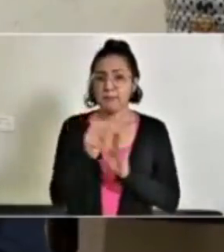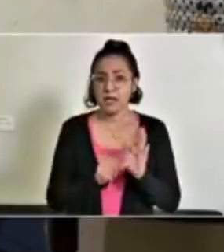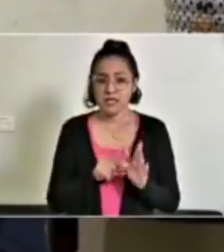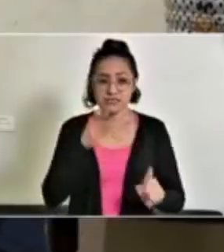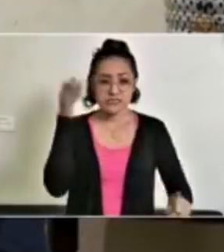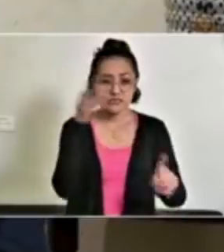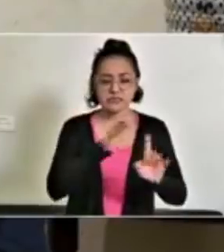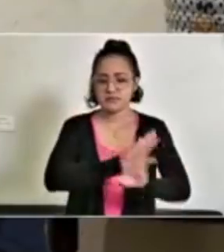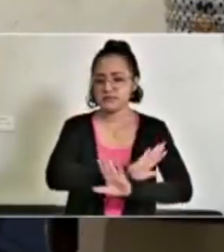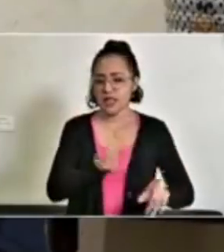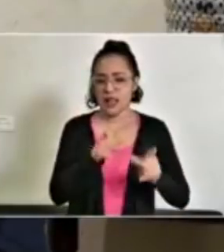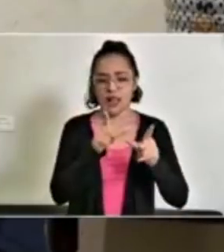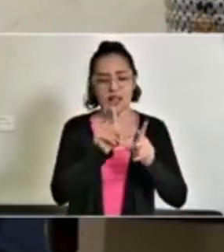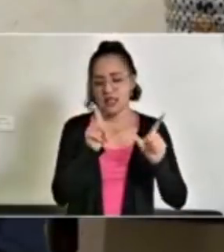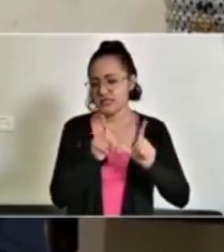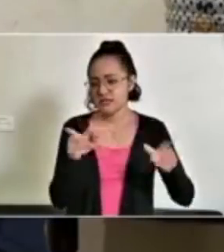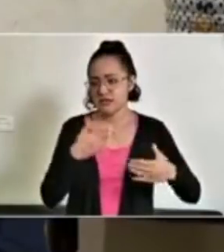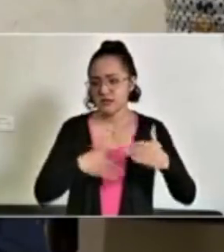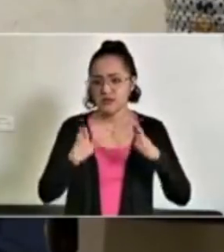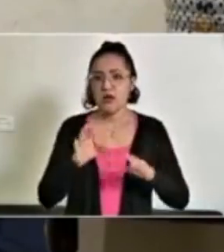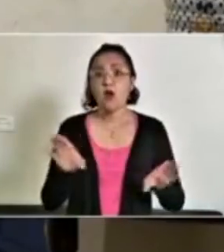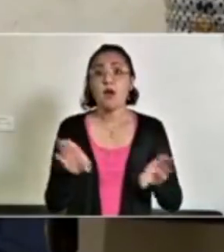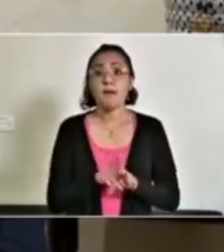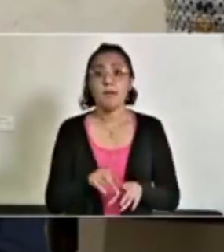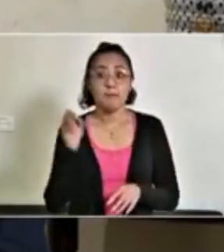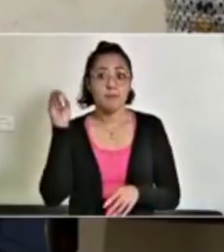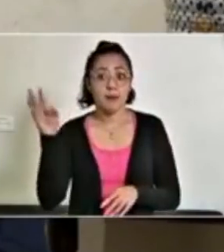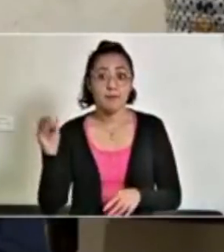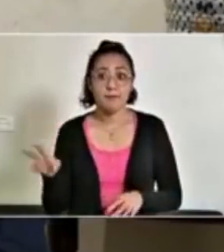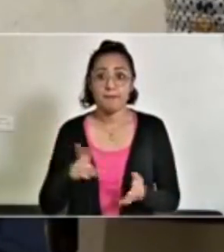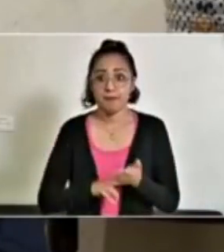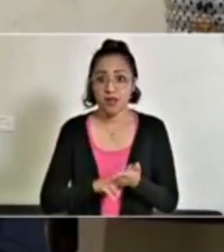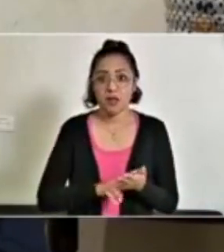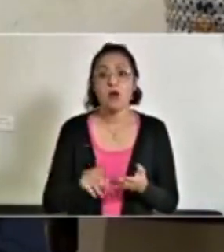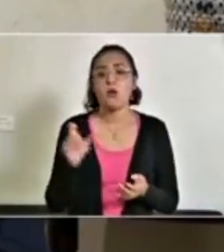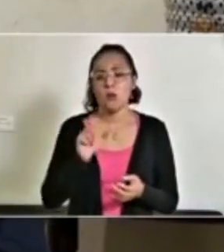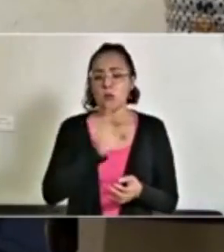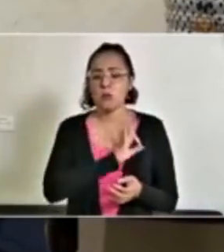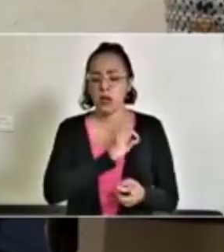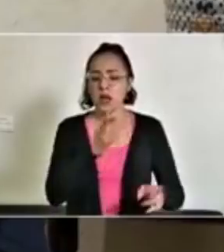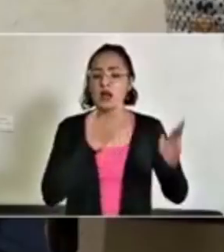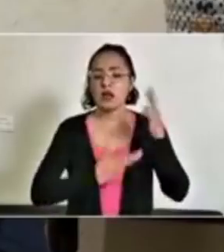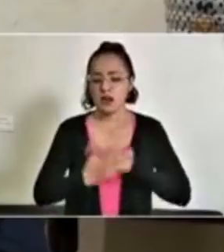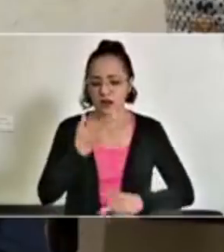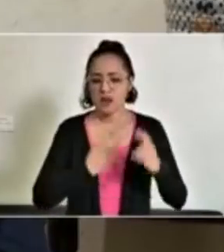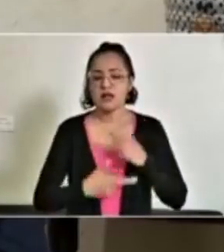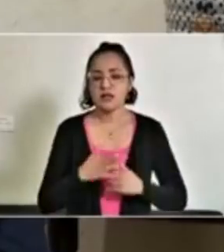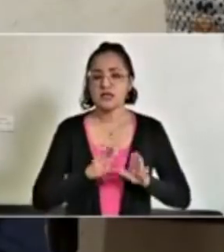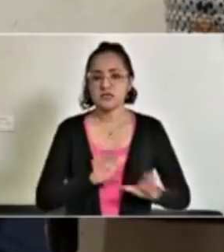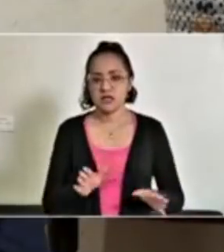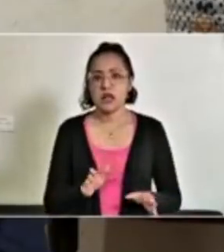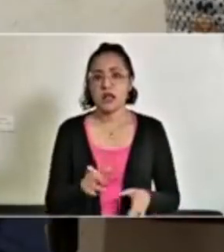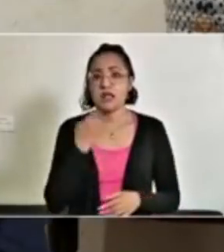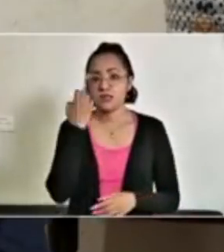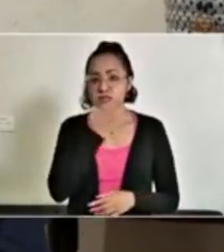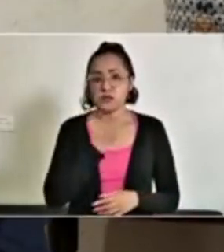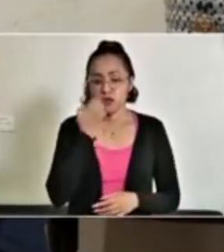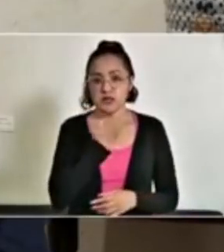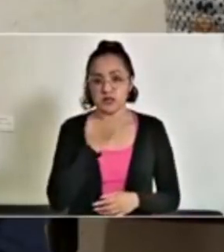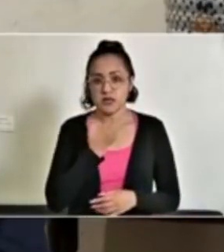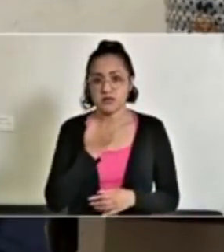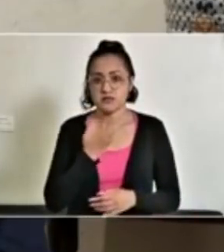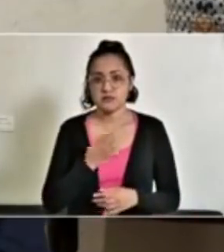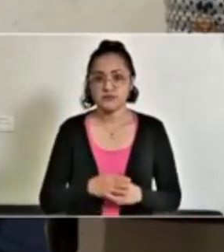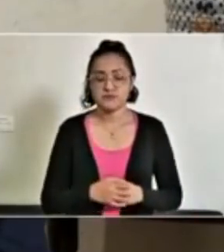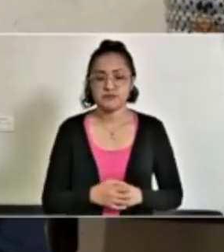porque solamente en verde es cuando podrá ver regreso presencial